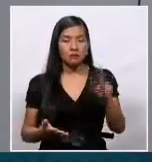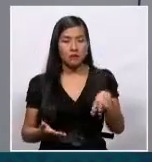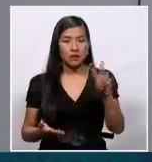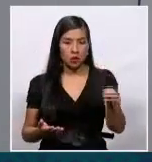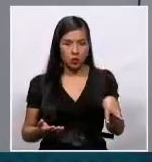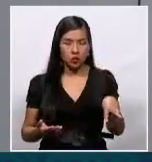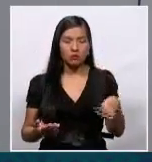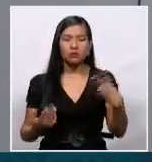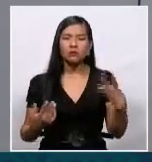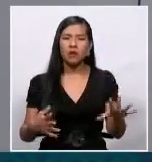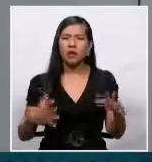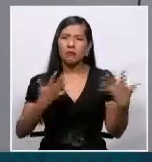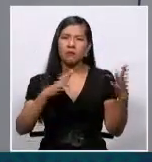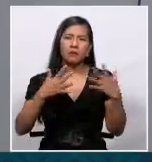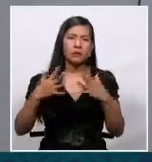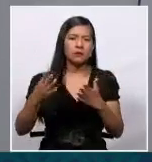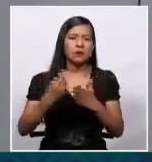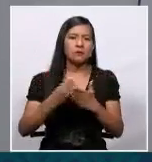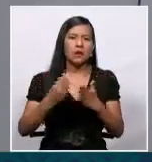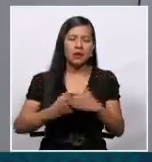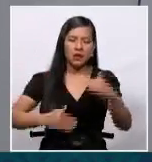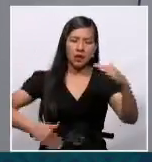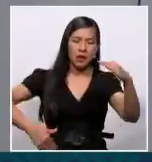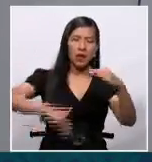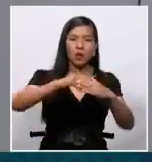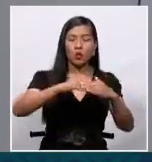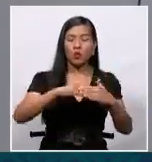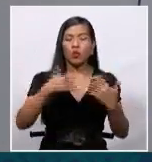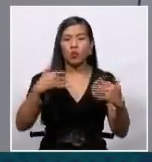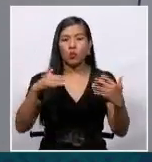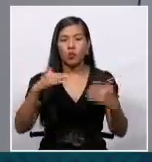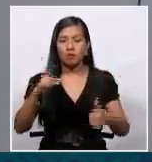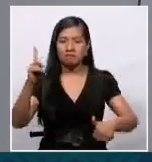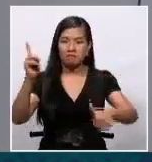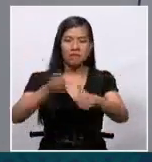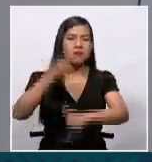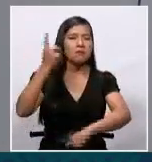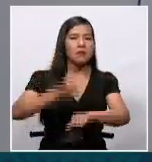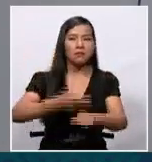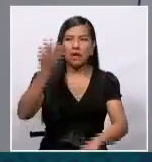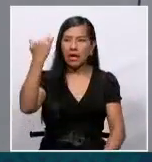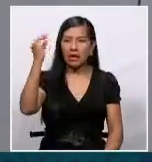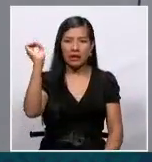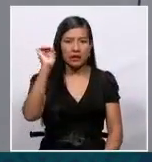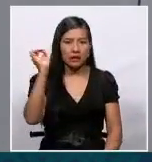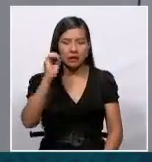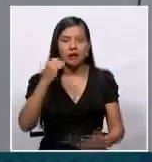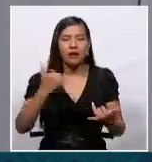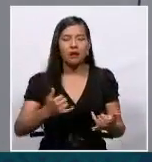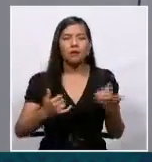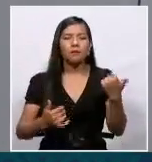2022 ha alcanzado una cifra histórica nunca antes vista de 16.400